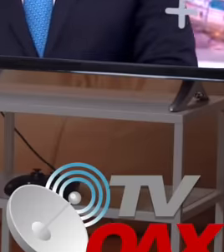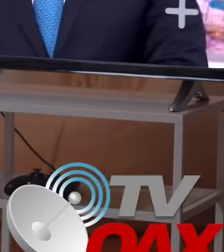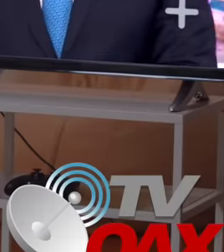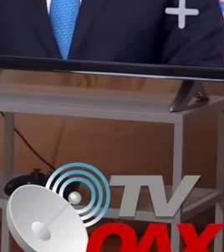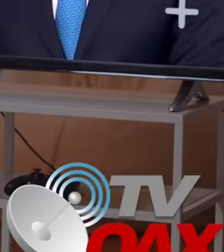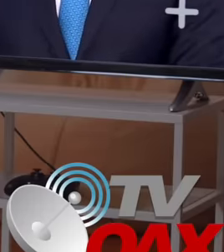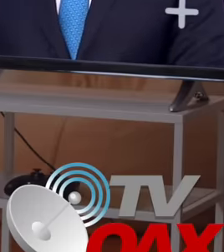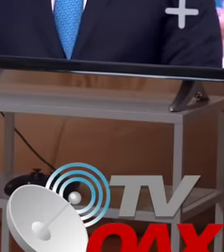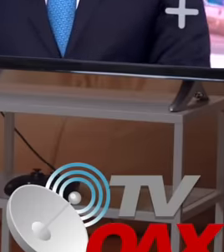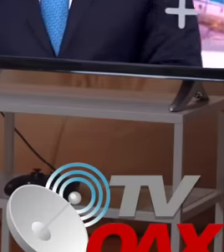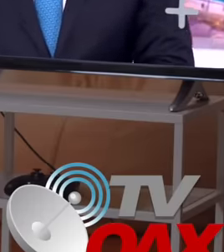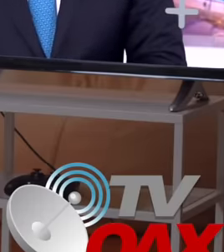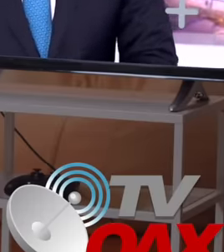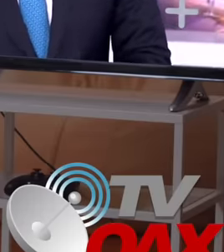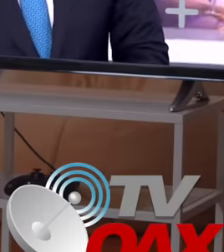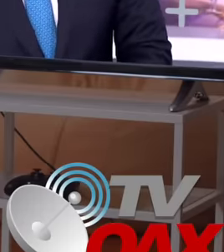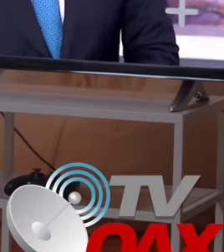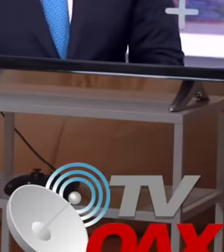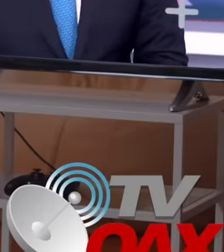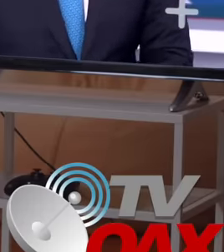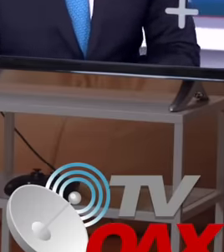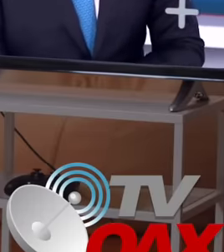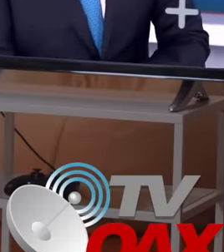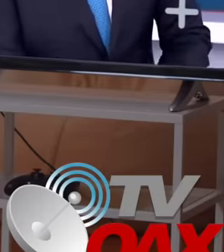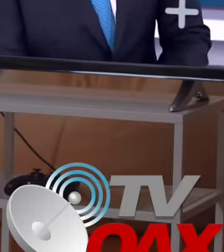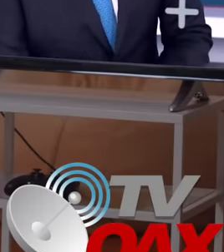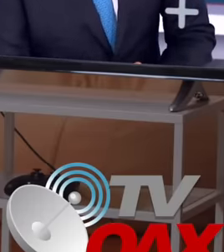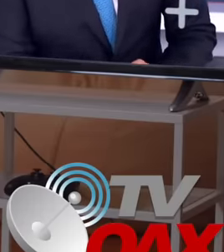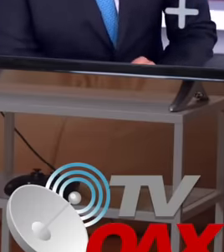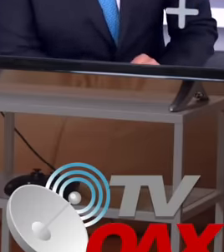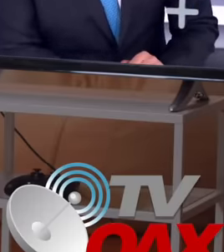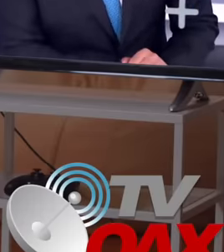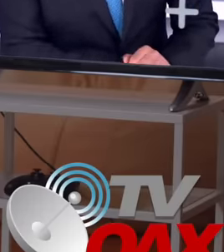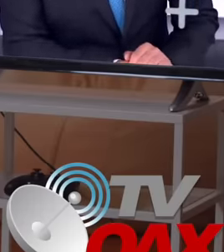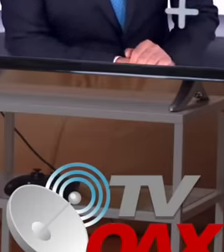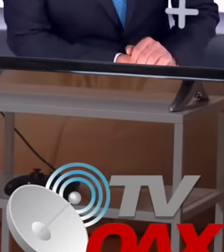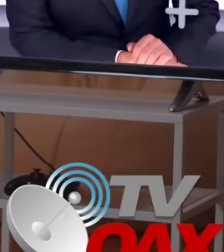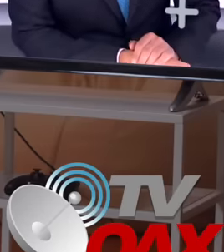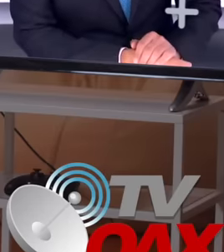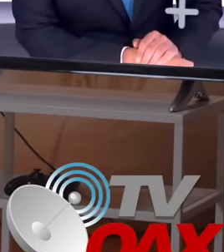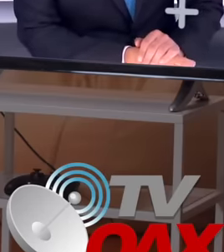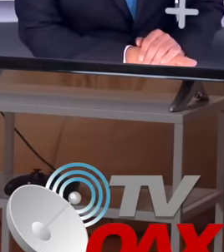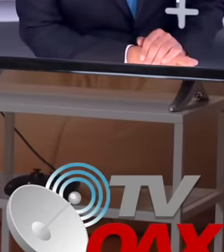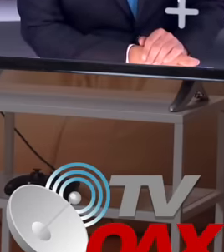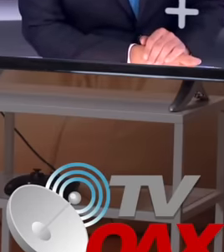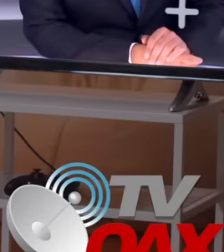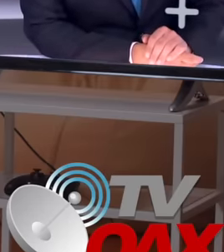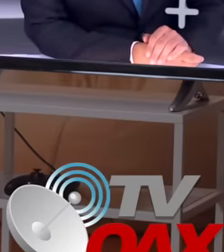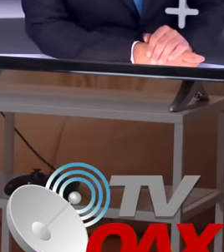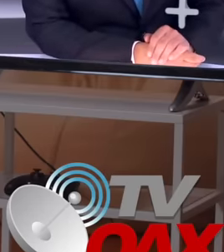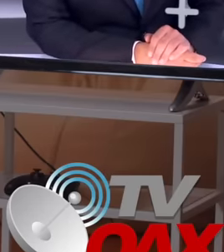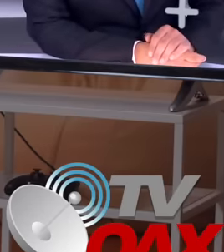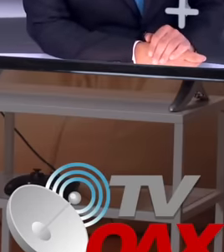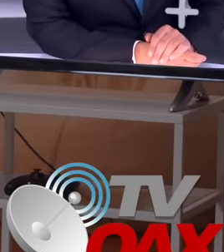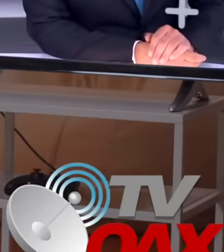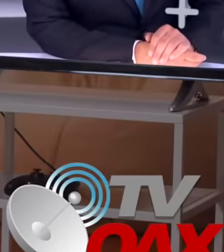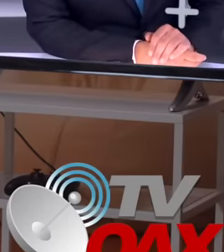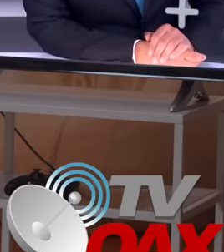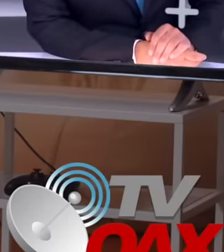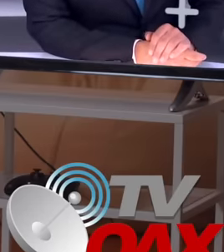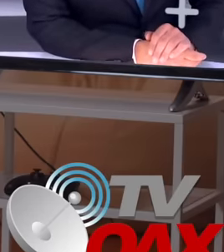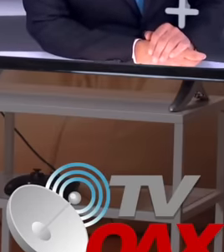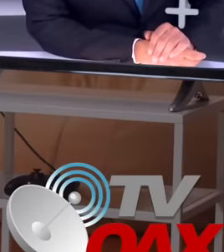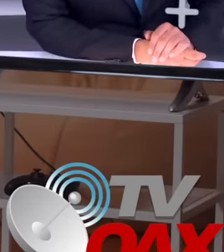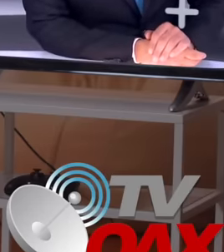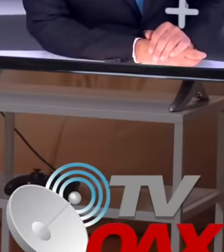sí, como lo señalé esta mañana en X, con todo respeto, pero yo